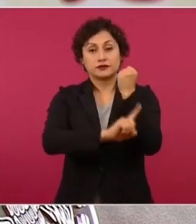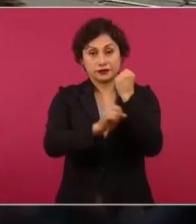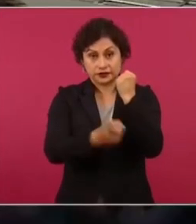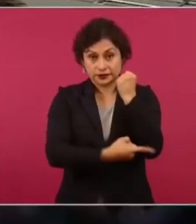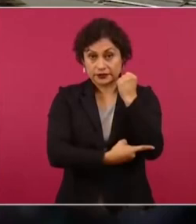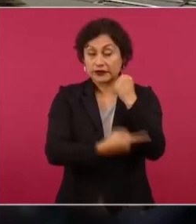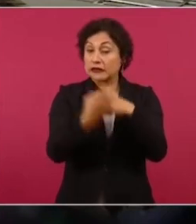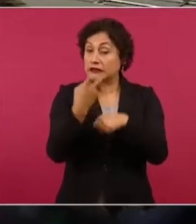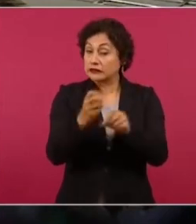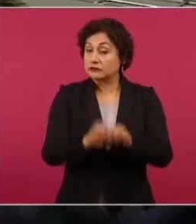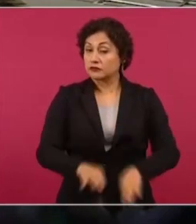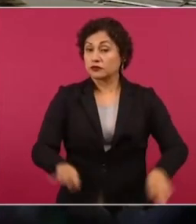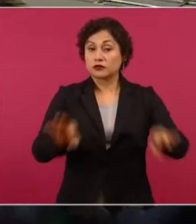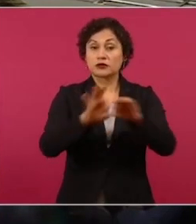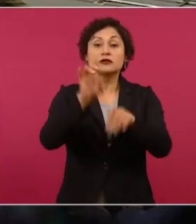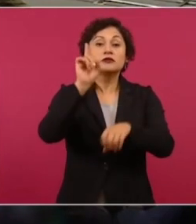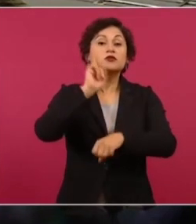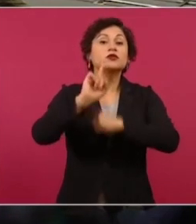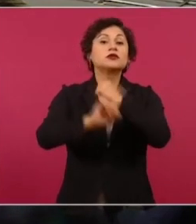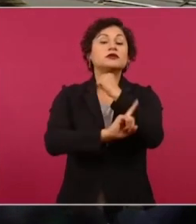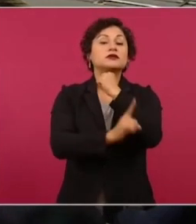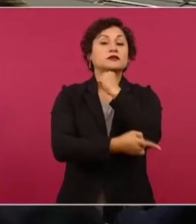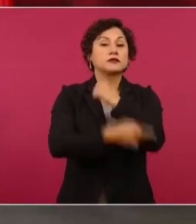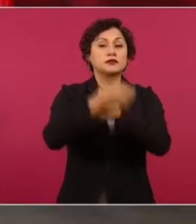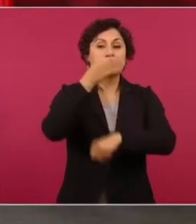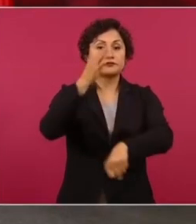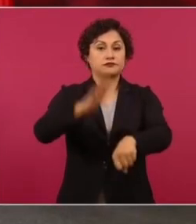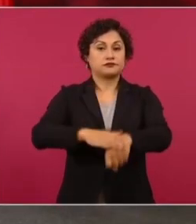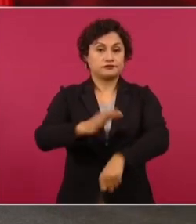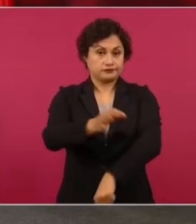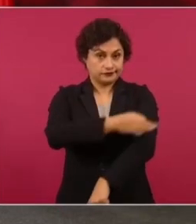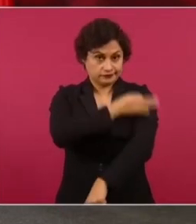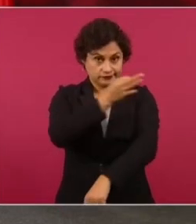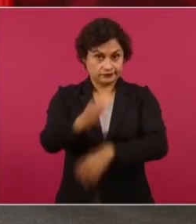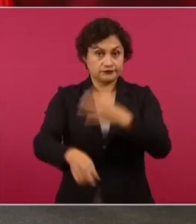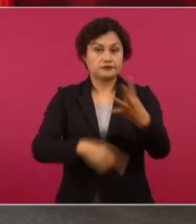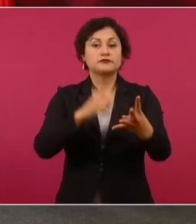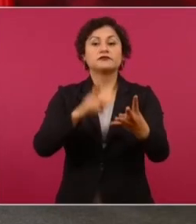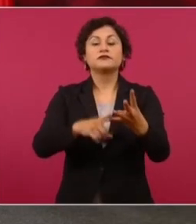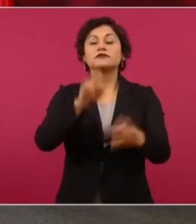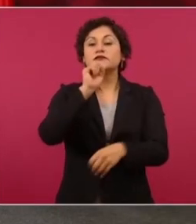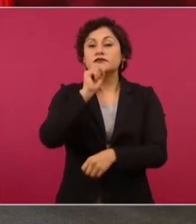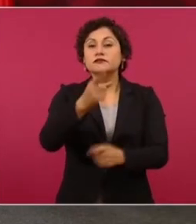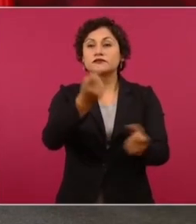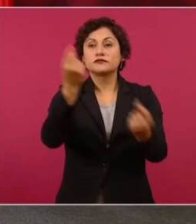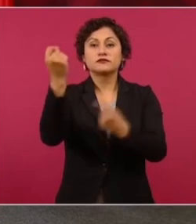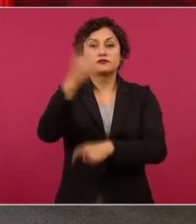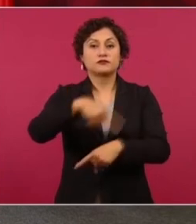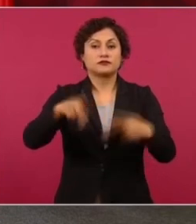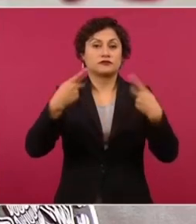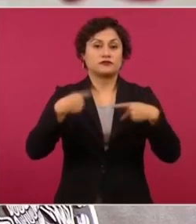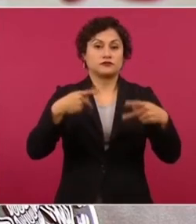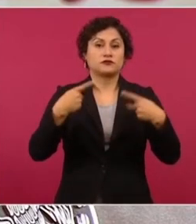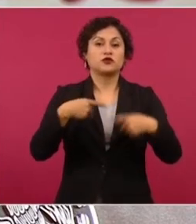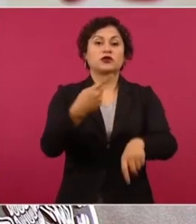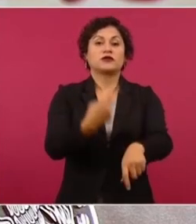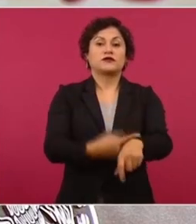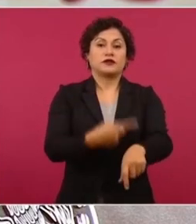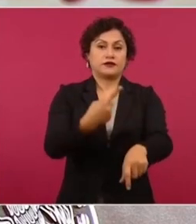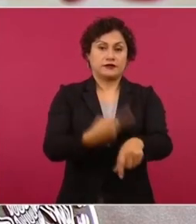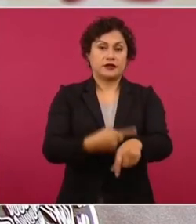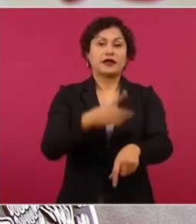mujeres embarazadas que se vacunen contra la influenza, y personas que tienen ciertas enfermedades que también hemos comentado muchas